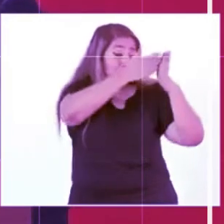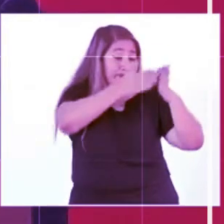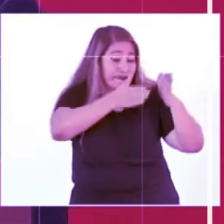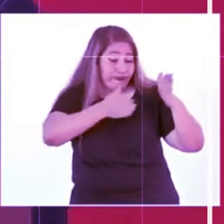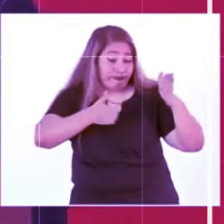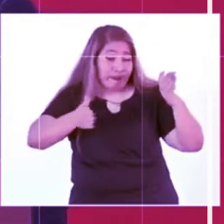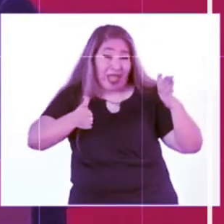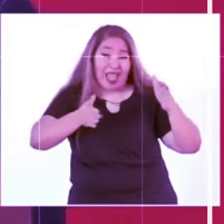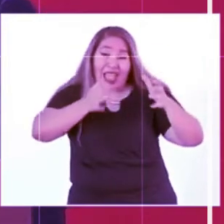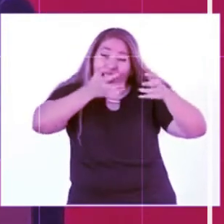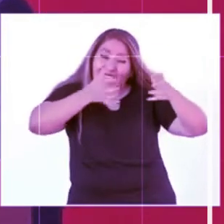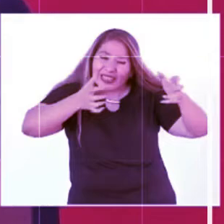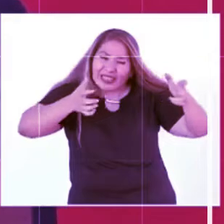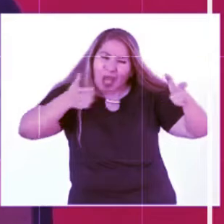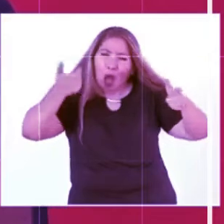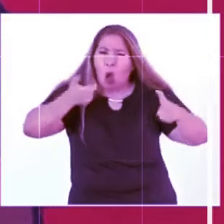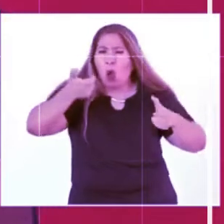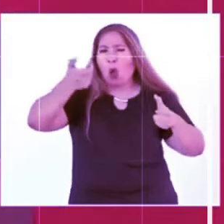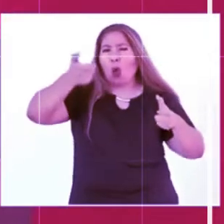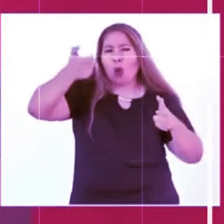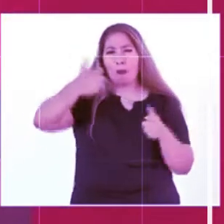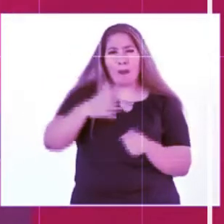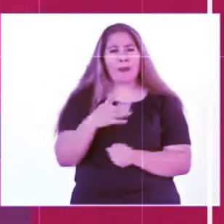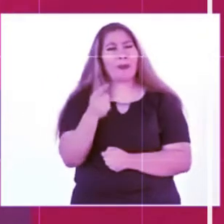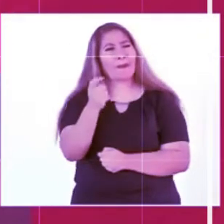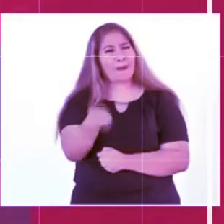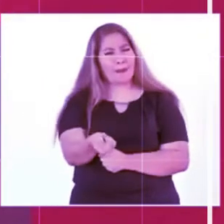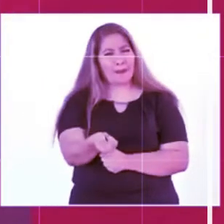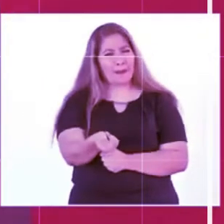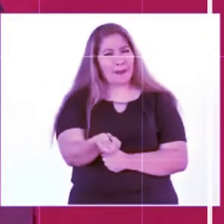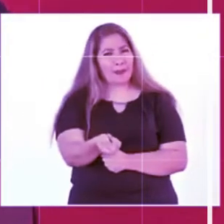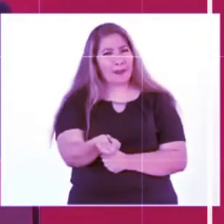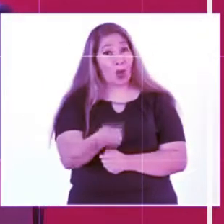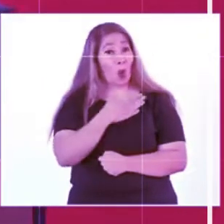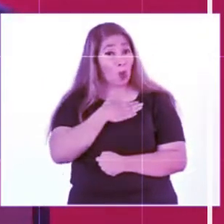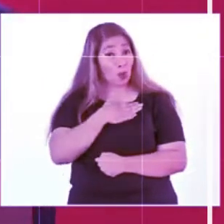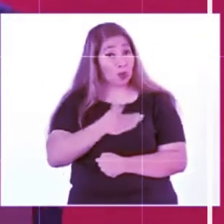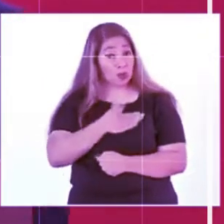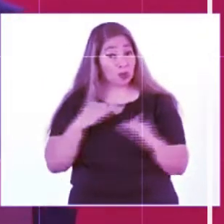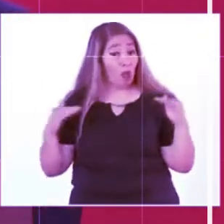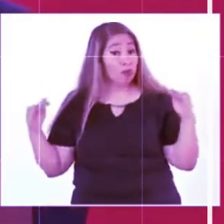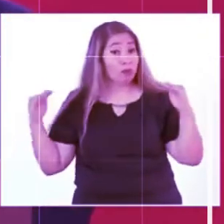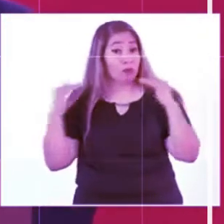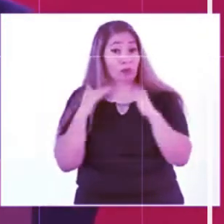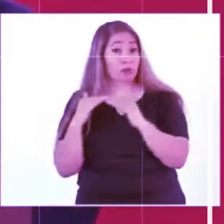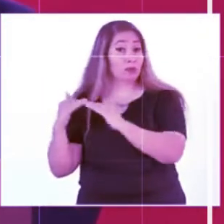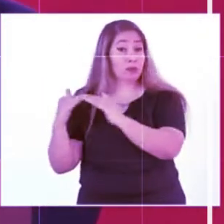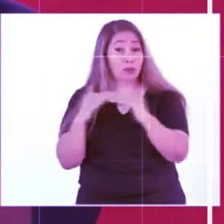el crecimiento económico no significó justicia social.